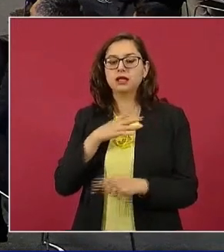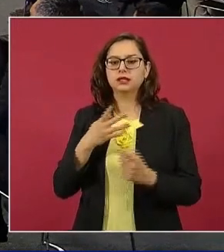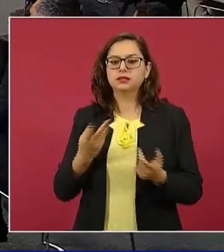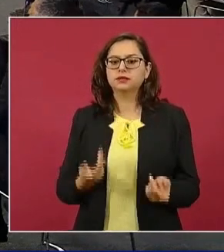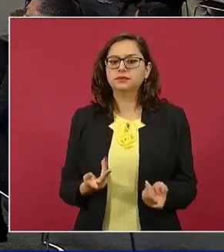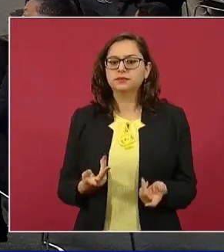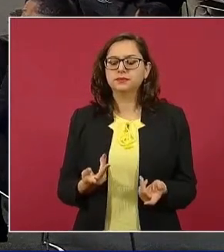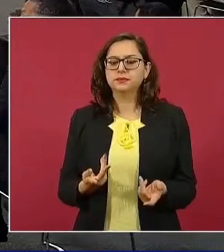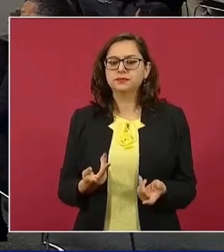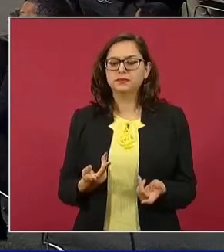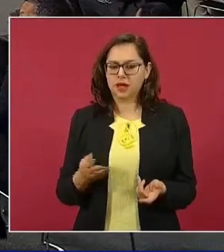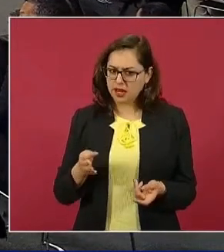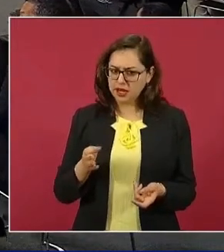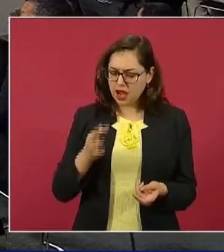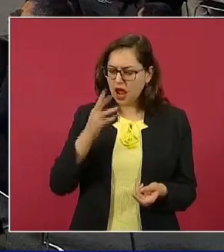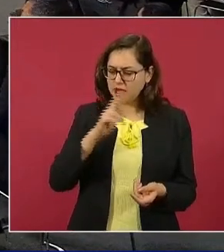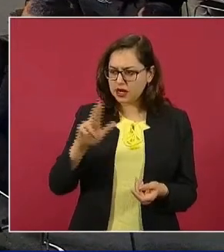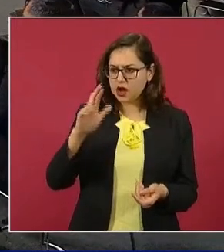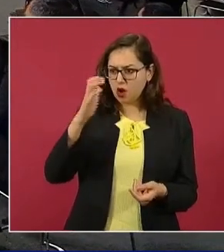porque